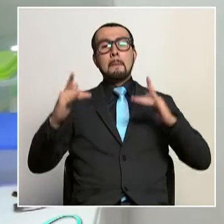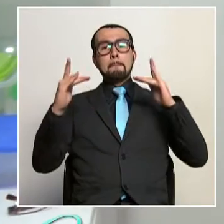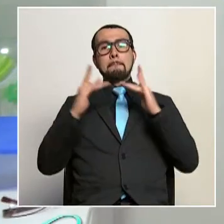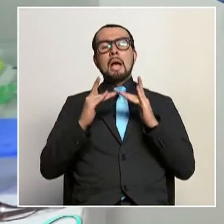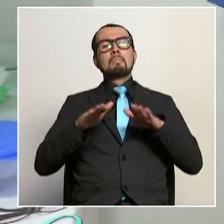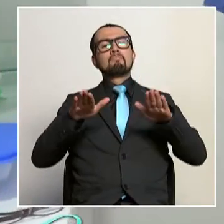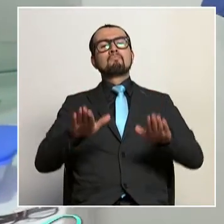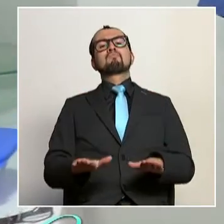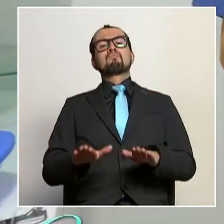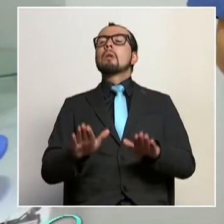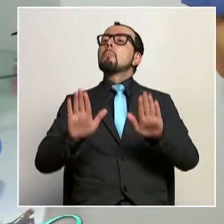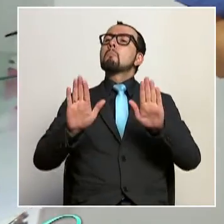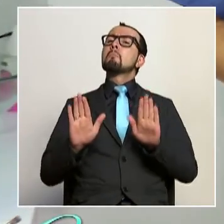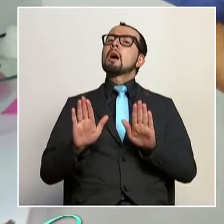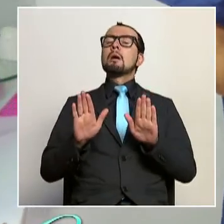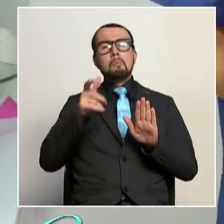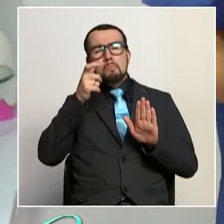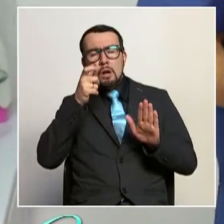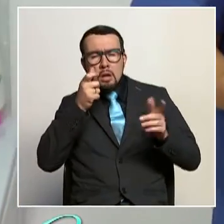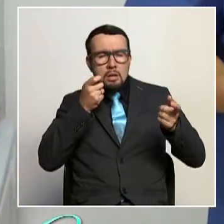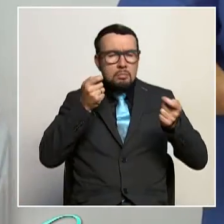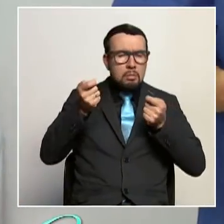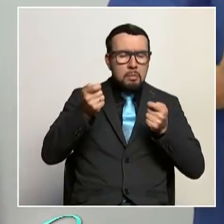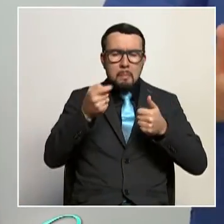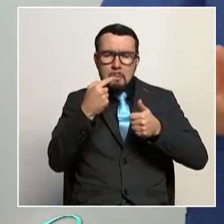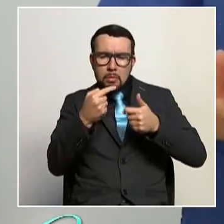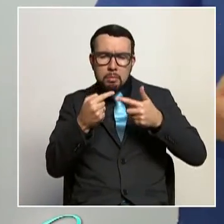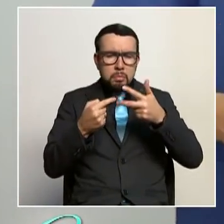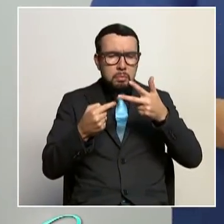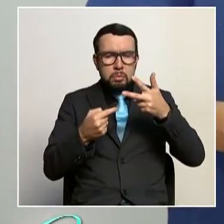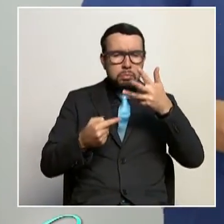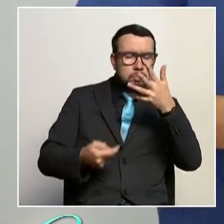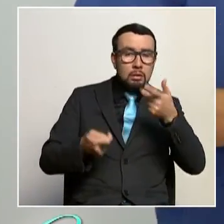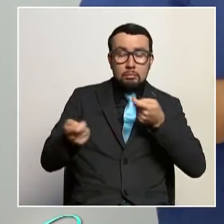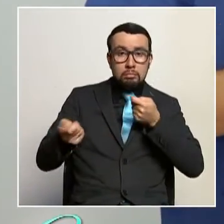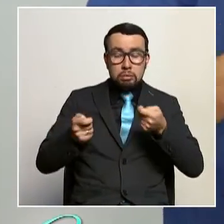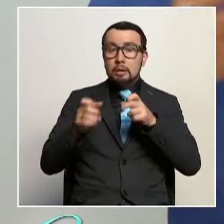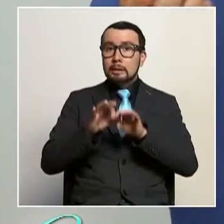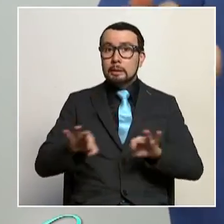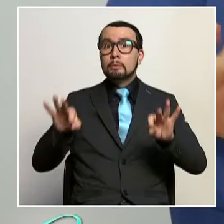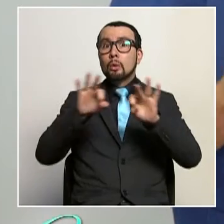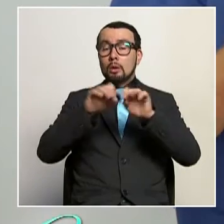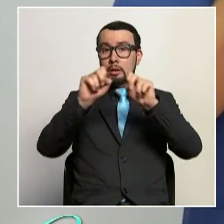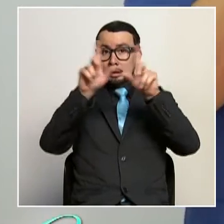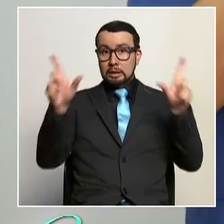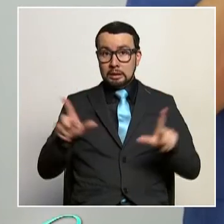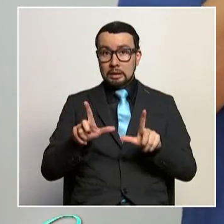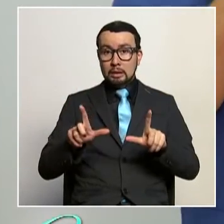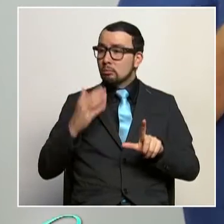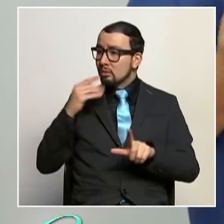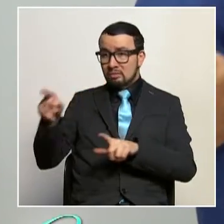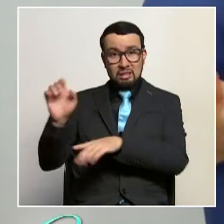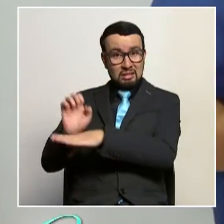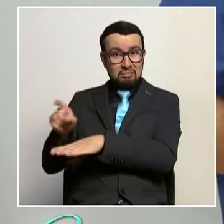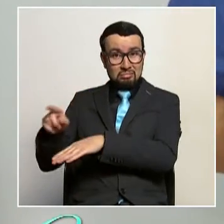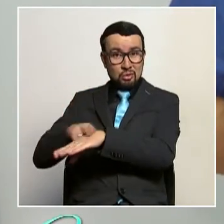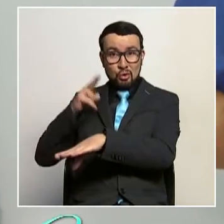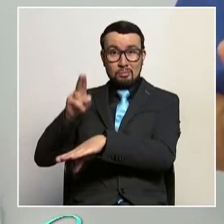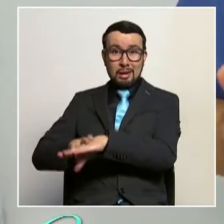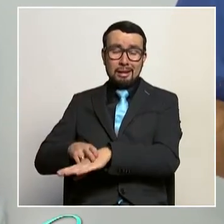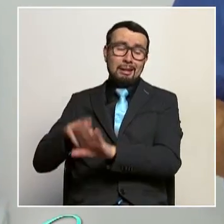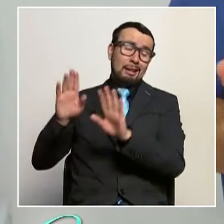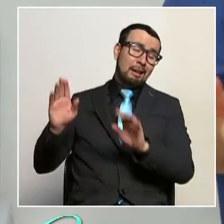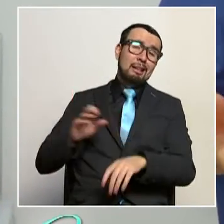inmediatamente comenzamos a realizarle una serie de exámenes importantes que en una entidad común y corriente pues puede tomar